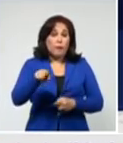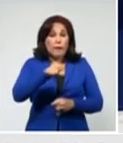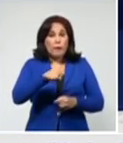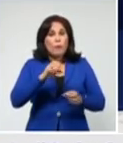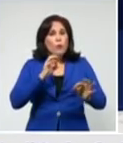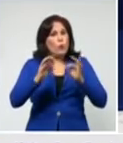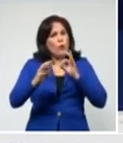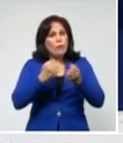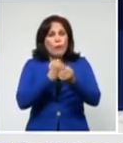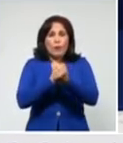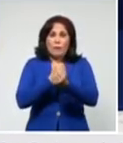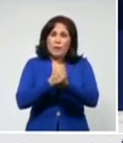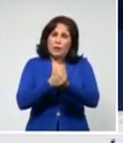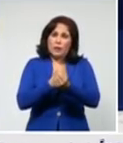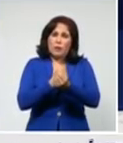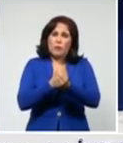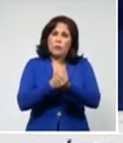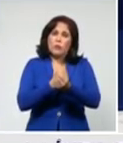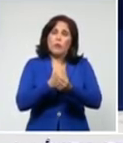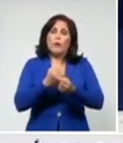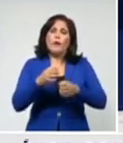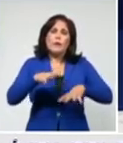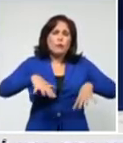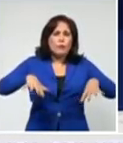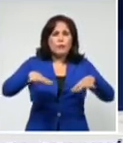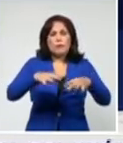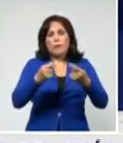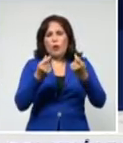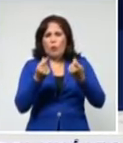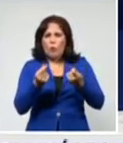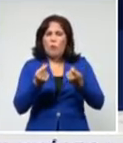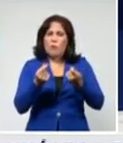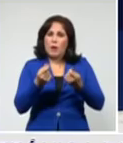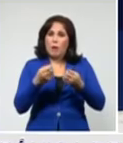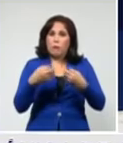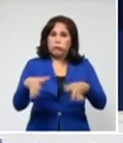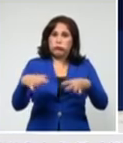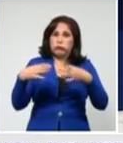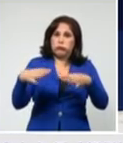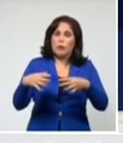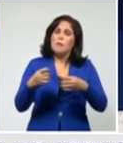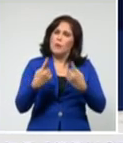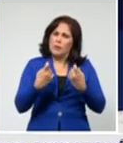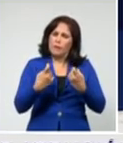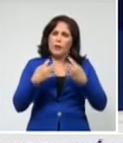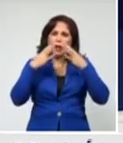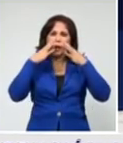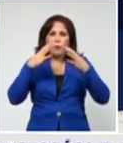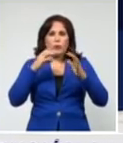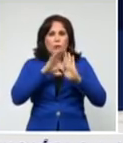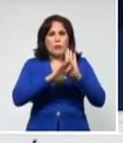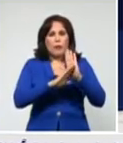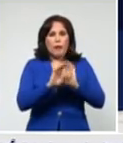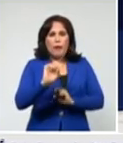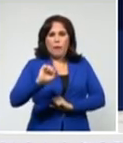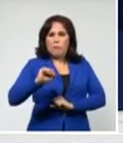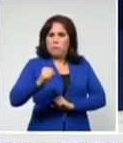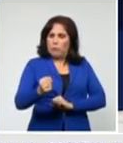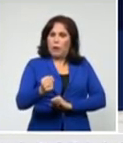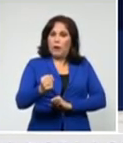afectan la vida social, la vida económica, pero que son necesarias para poder,